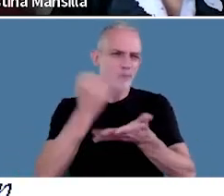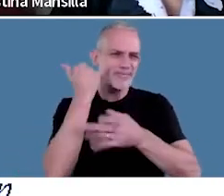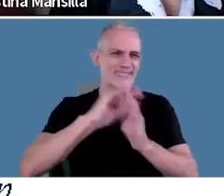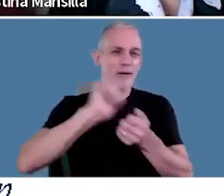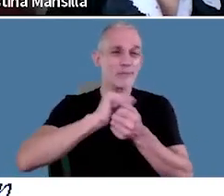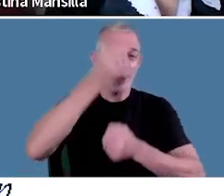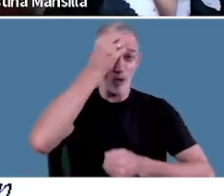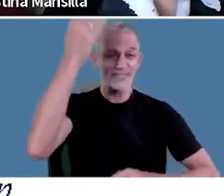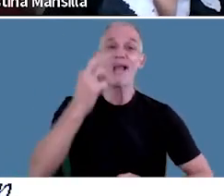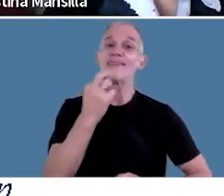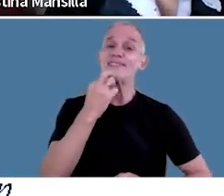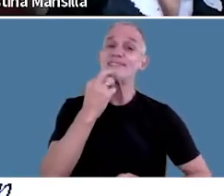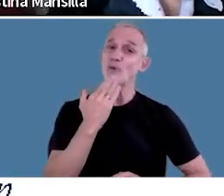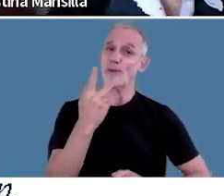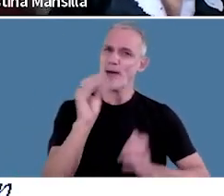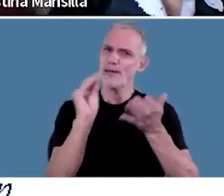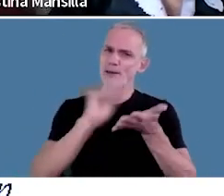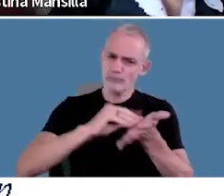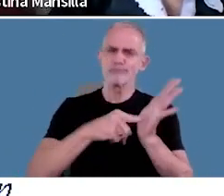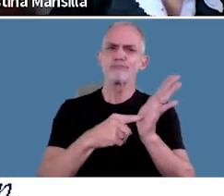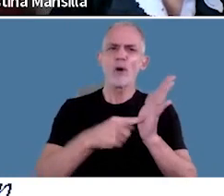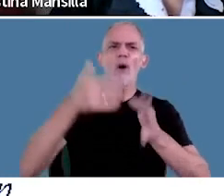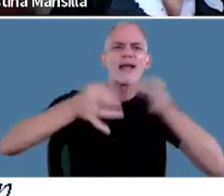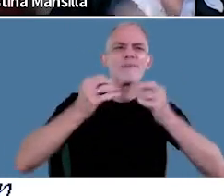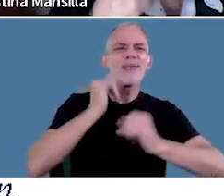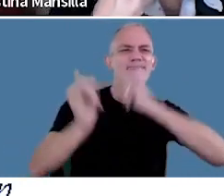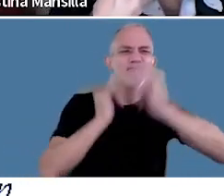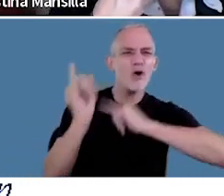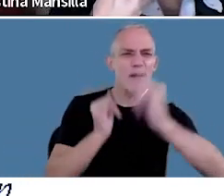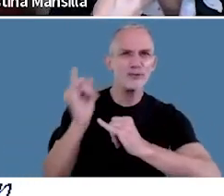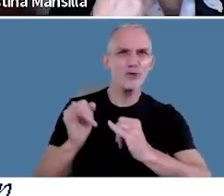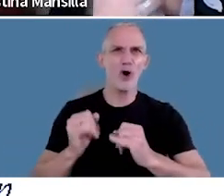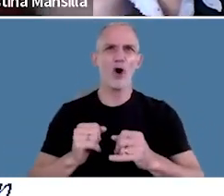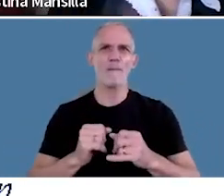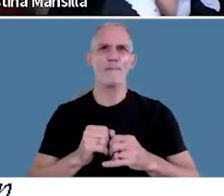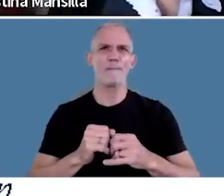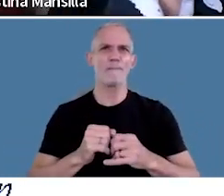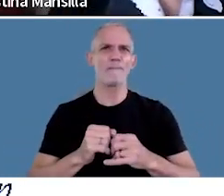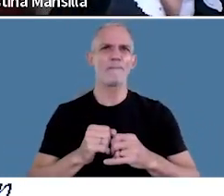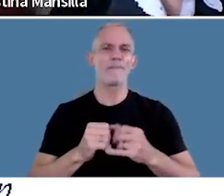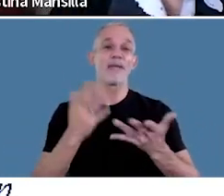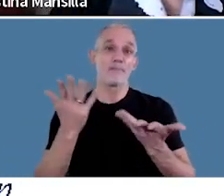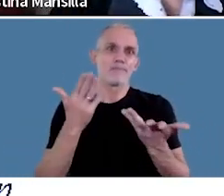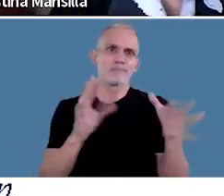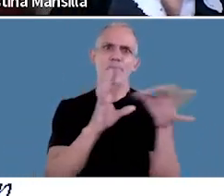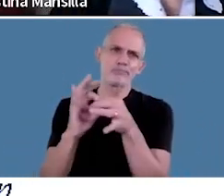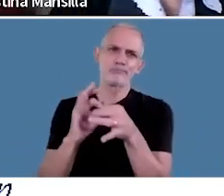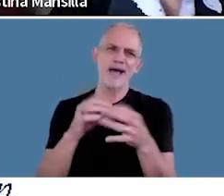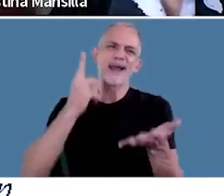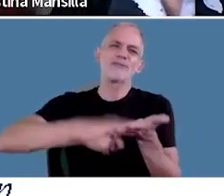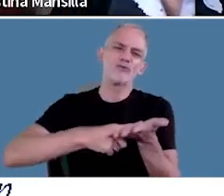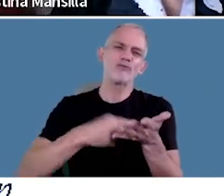abril, establece un régimen de información, ¿sí? Esto viene de la mano de la Resolución